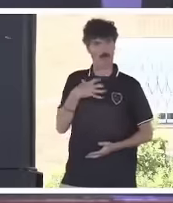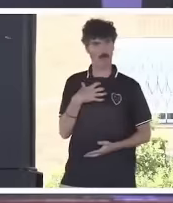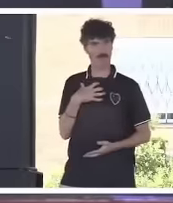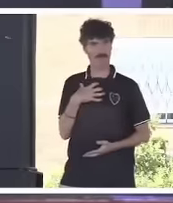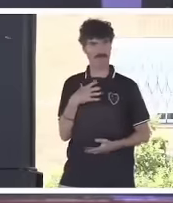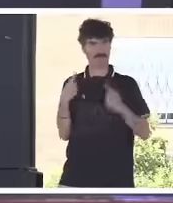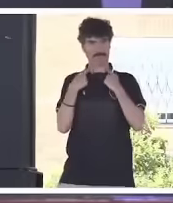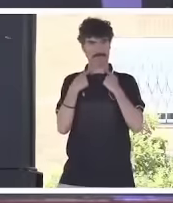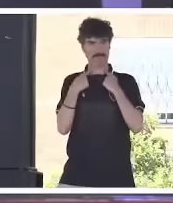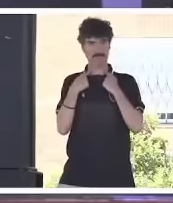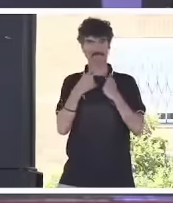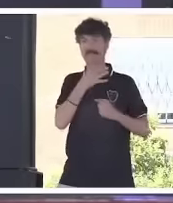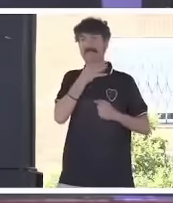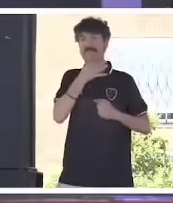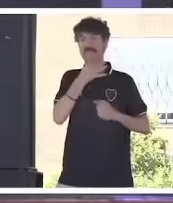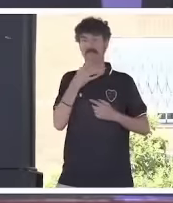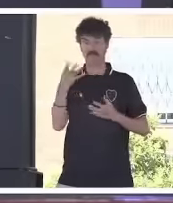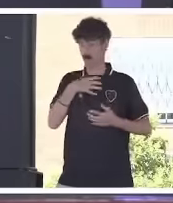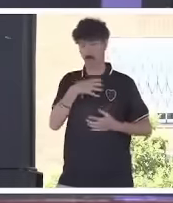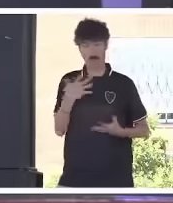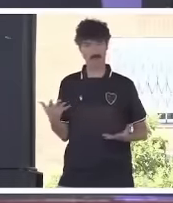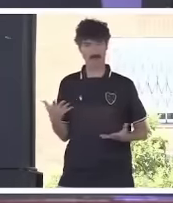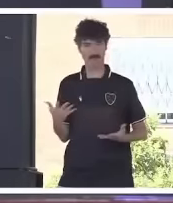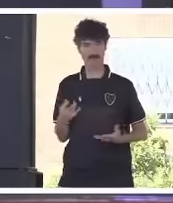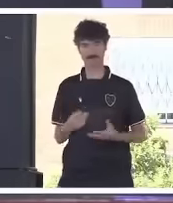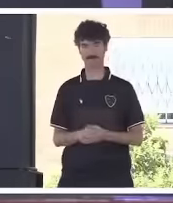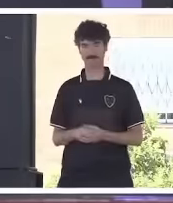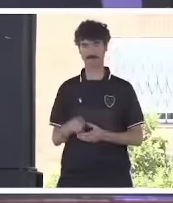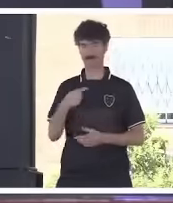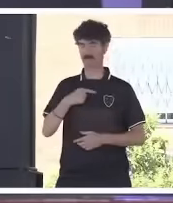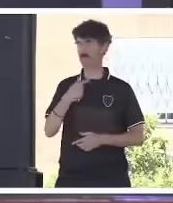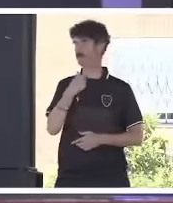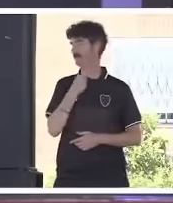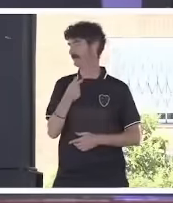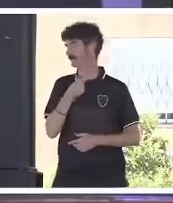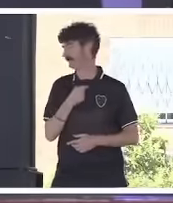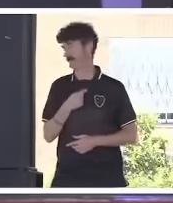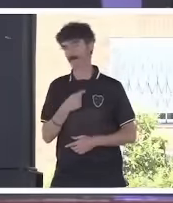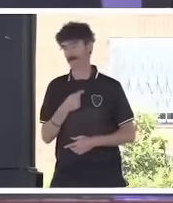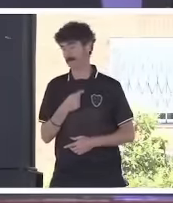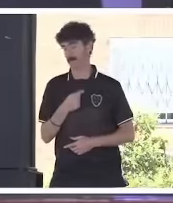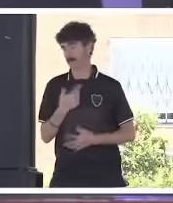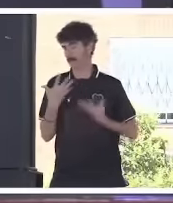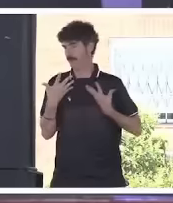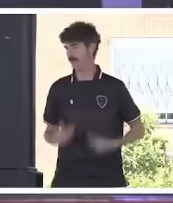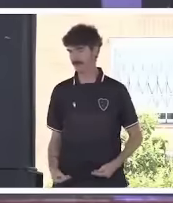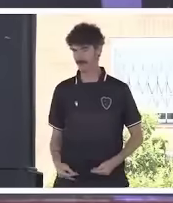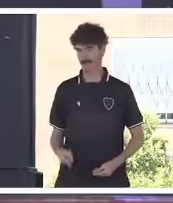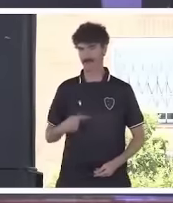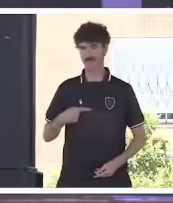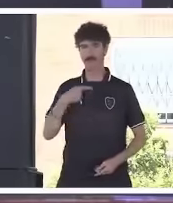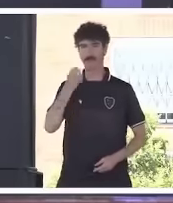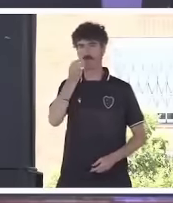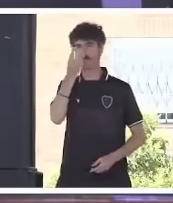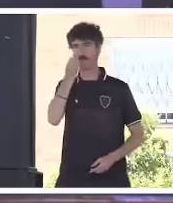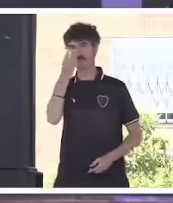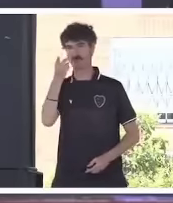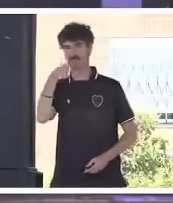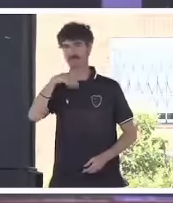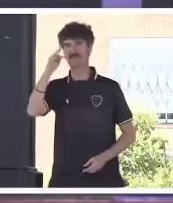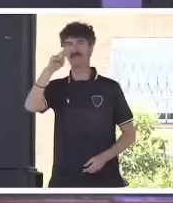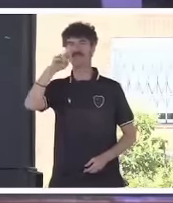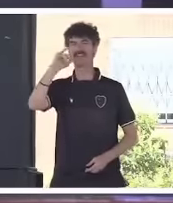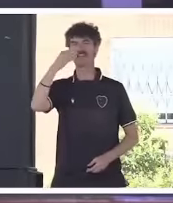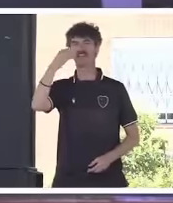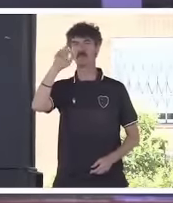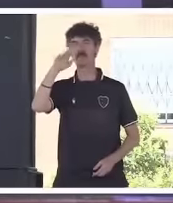se hace con valentía. Yo me río por no llorar. Escucho al Partido Socialista, la señora Teresa